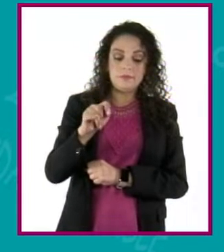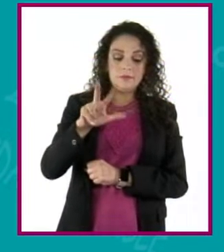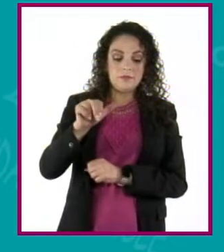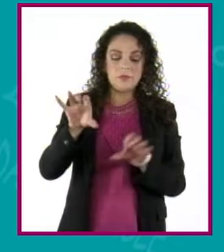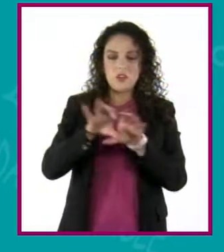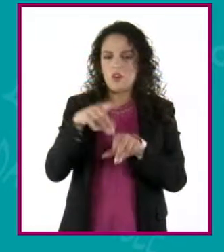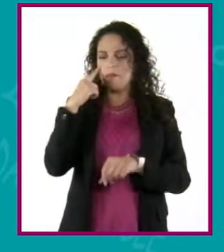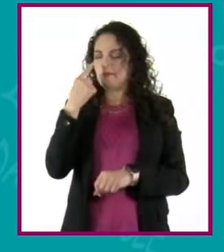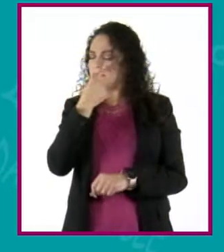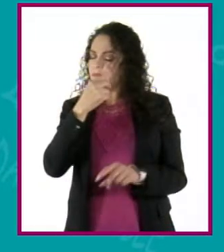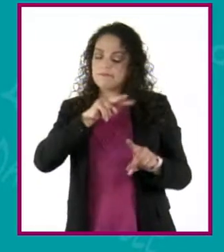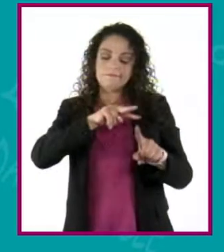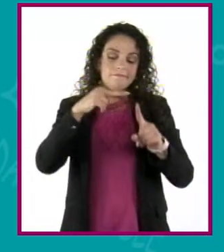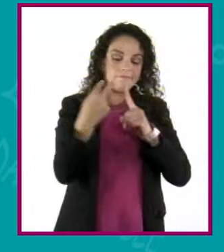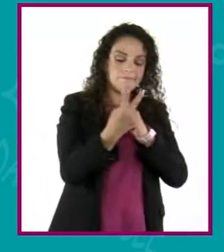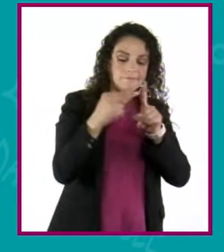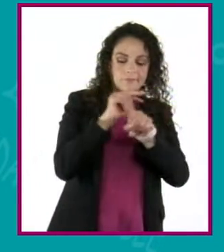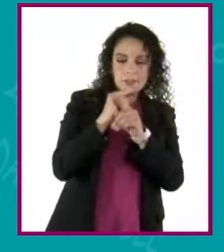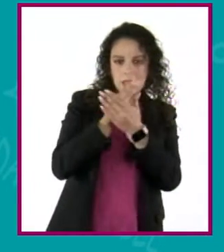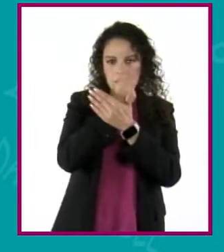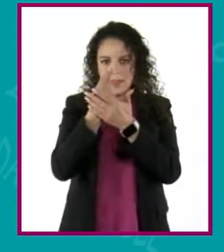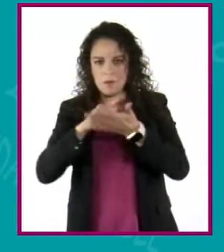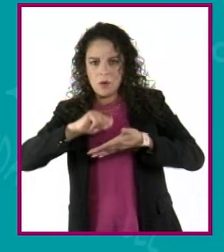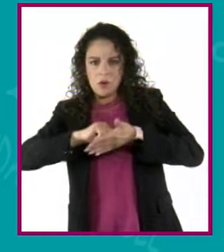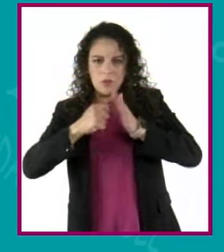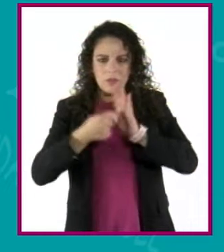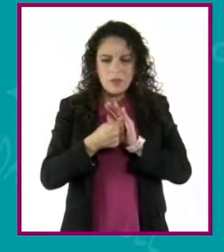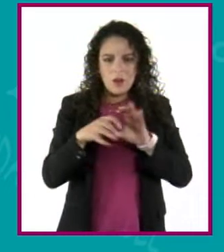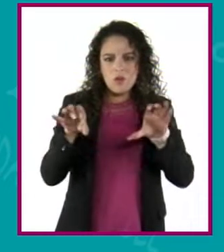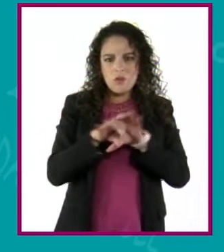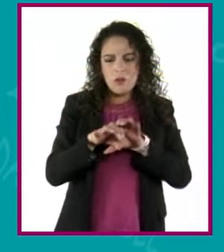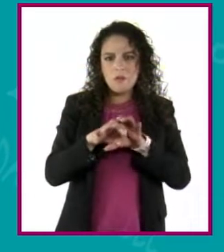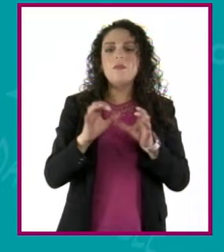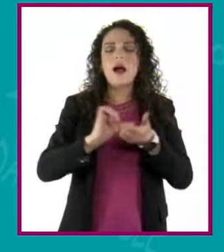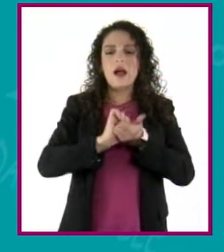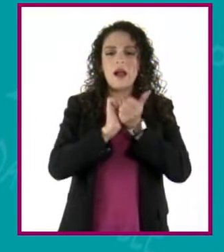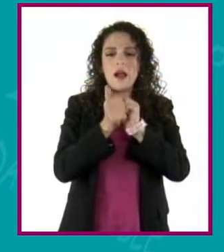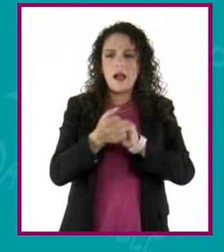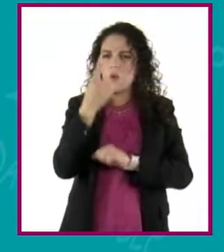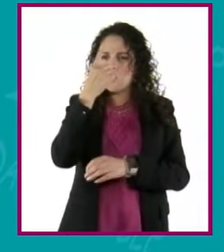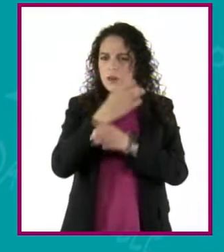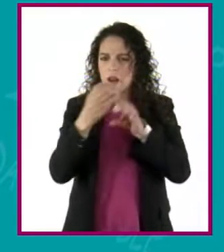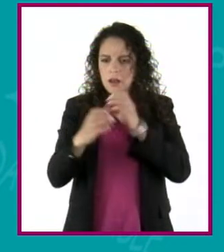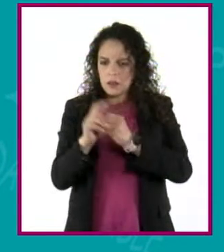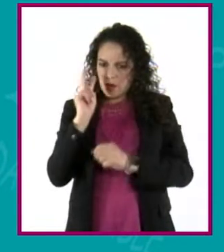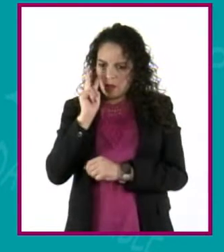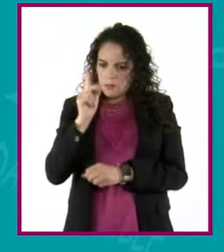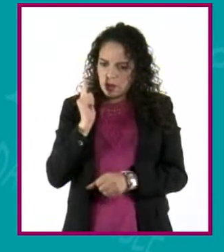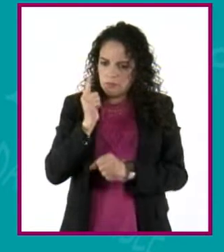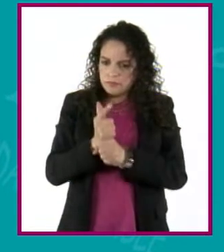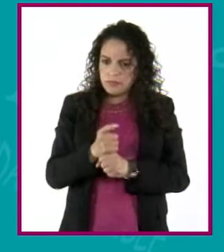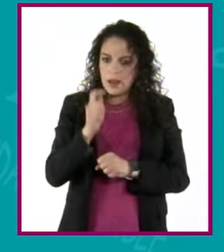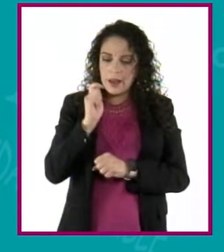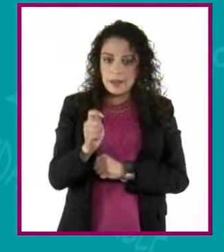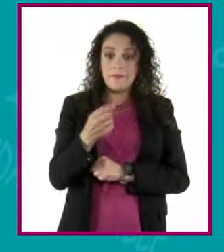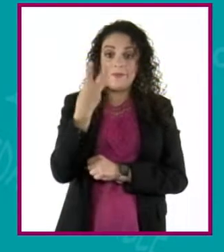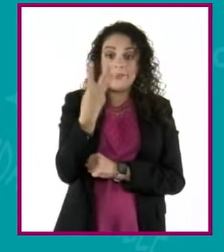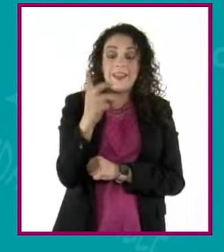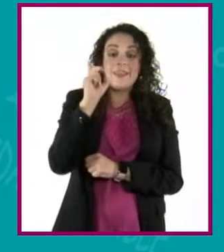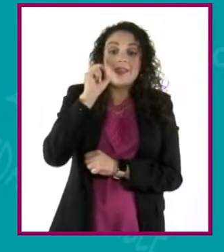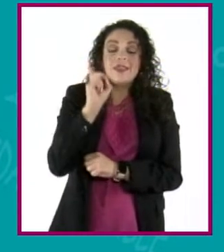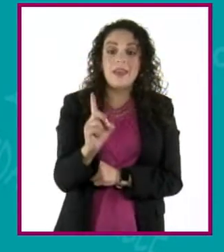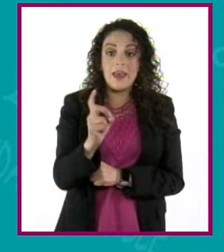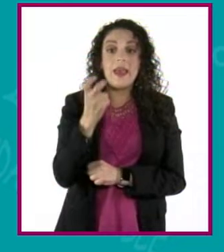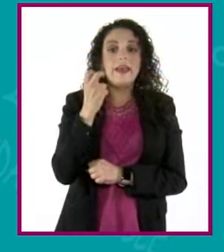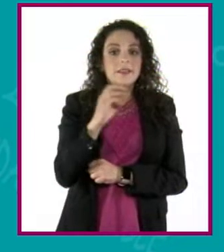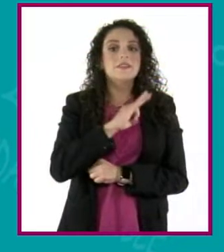dibujo técnico se utilizan diversas proyecciones que se traducen en vistas de un objeto, las cuales suelen ser los planos o vistas 3D que nos